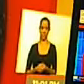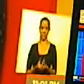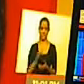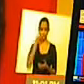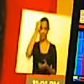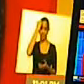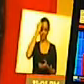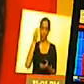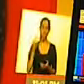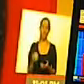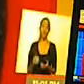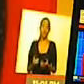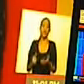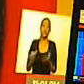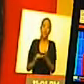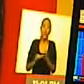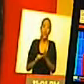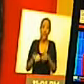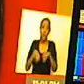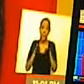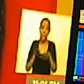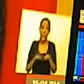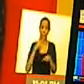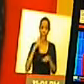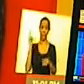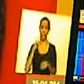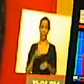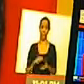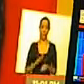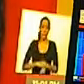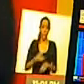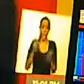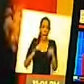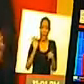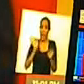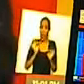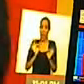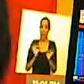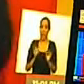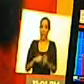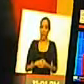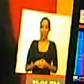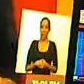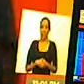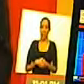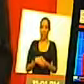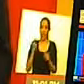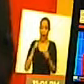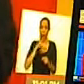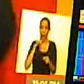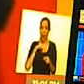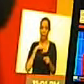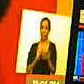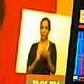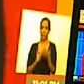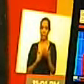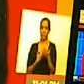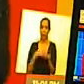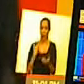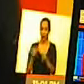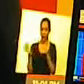la cabeza? ¿Y dónde fue para la política venezolana? Porque aquí no hay nadie con que ninguno de nuestros partidos pueda hacer un